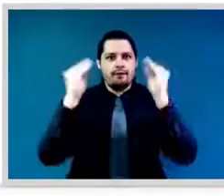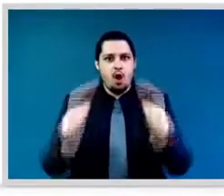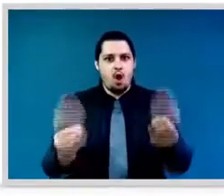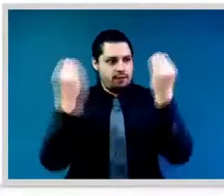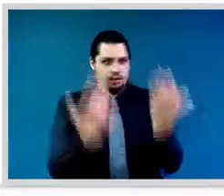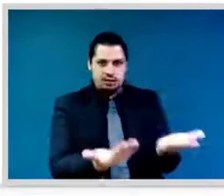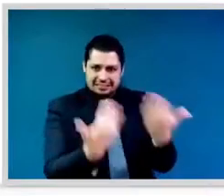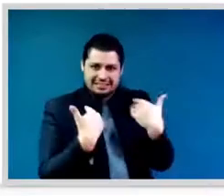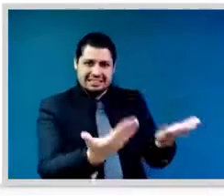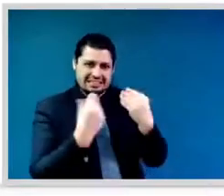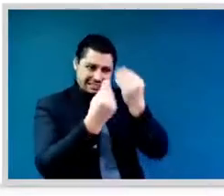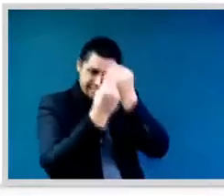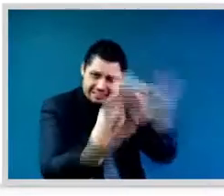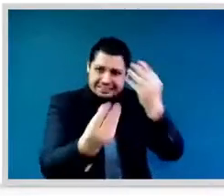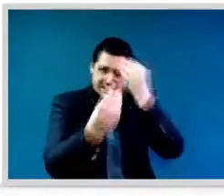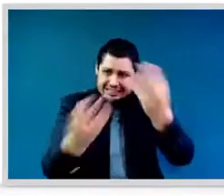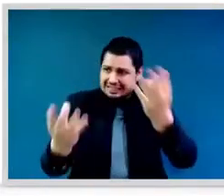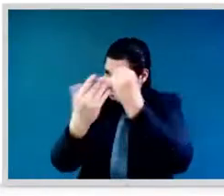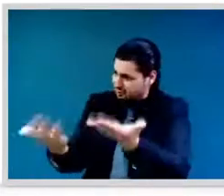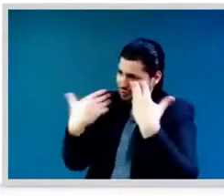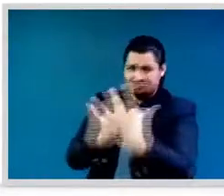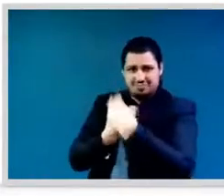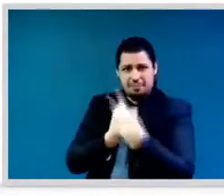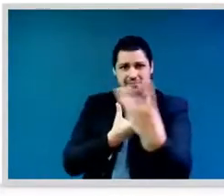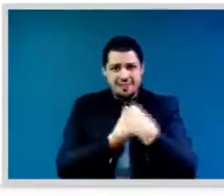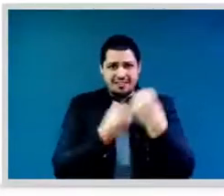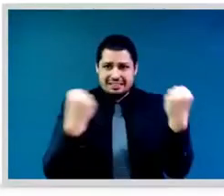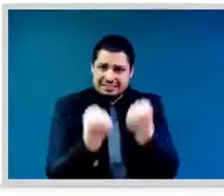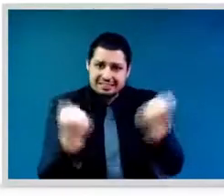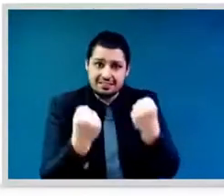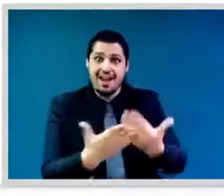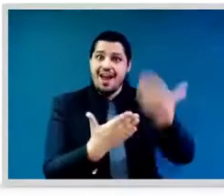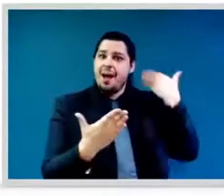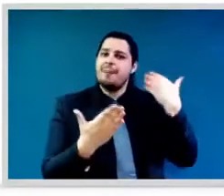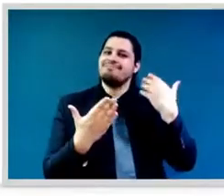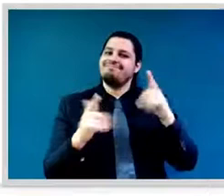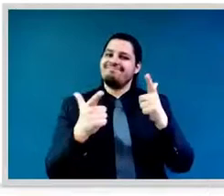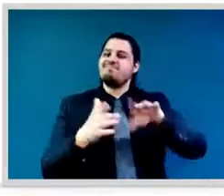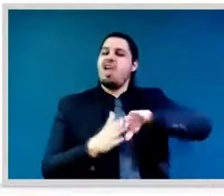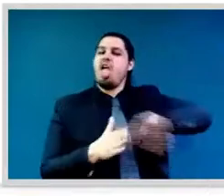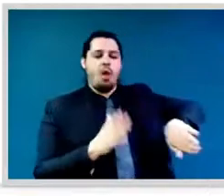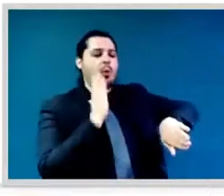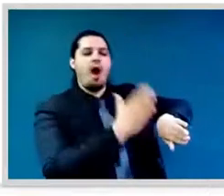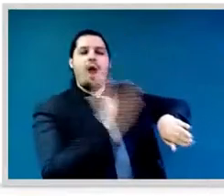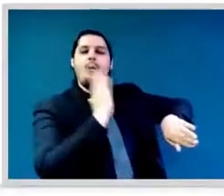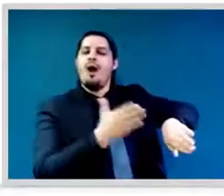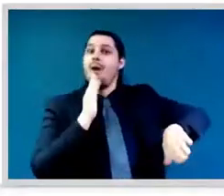generaciones el asumir responsabilidades políticas y sociales en términos de conducción.